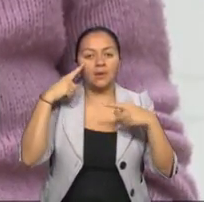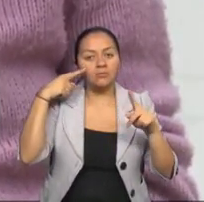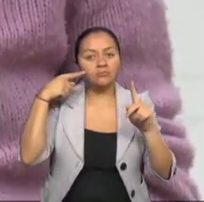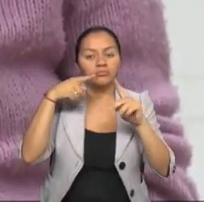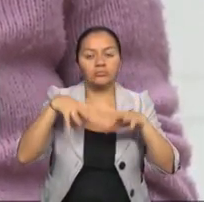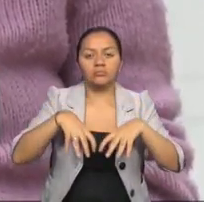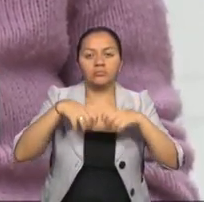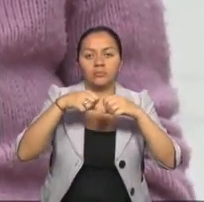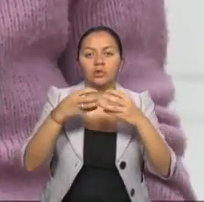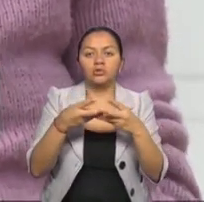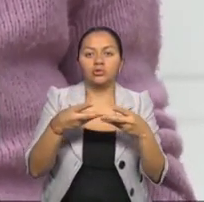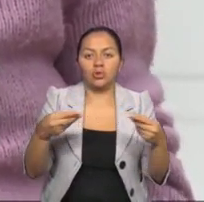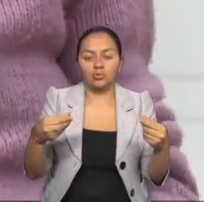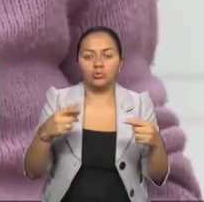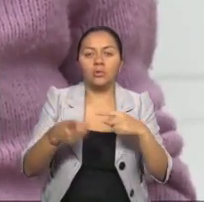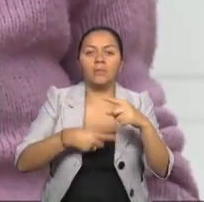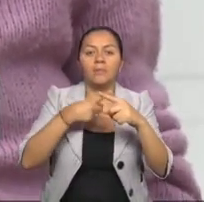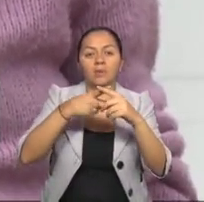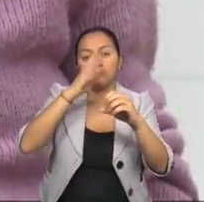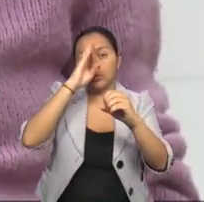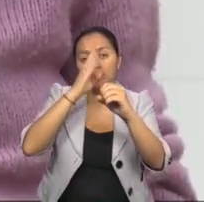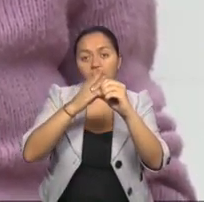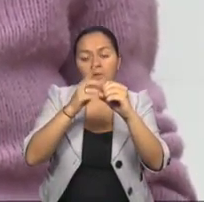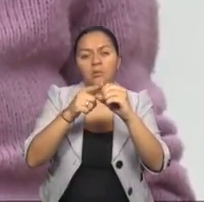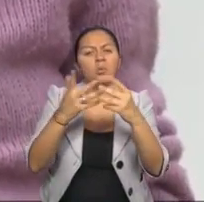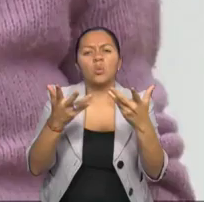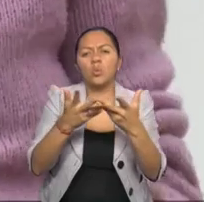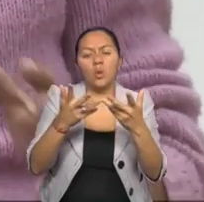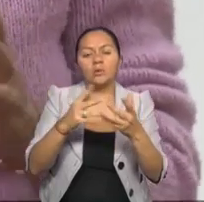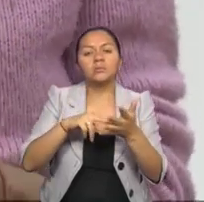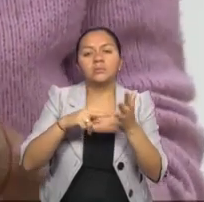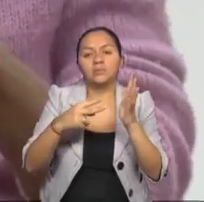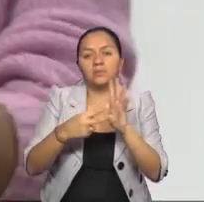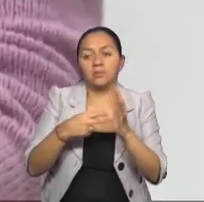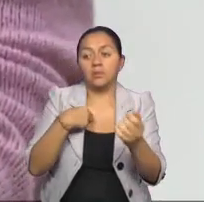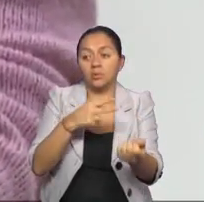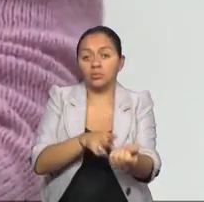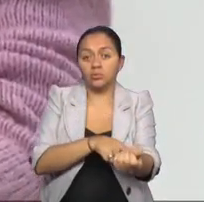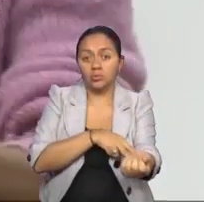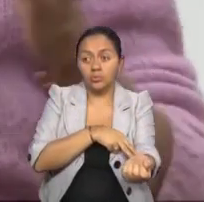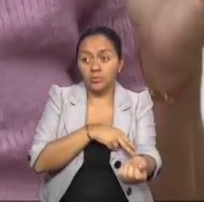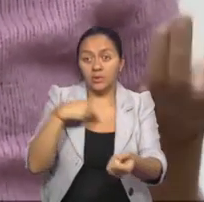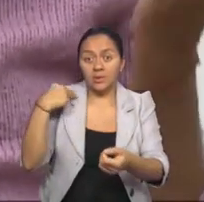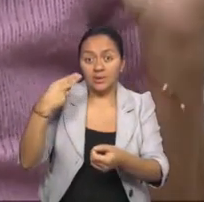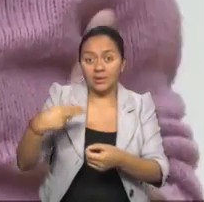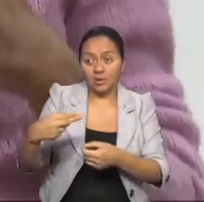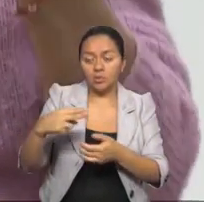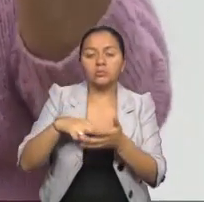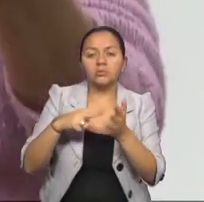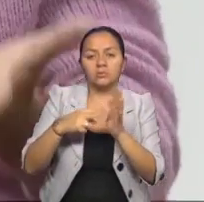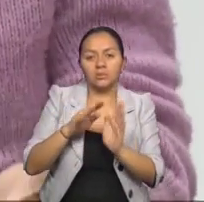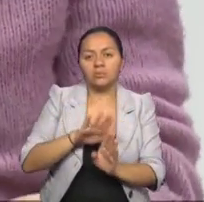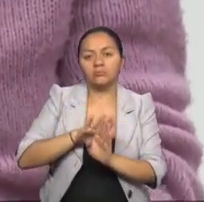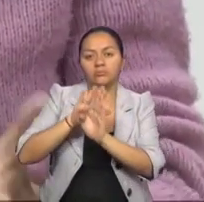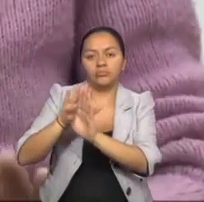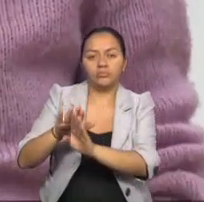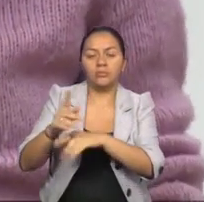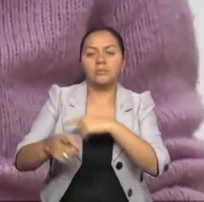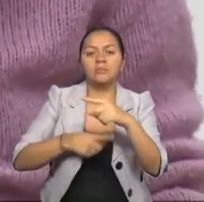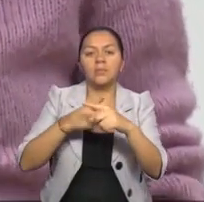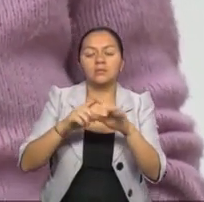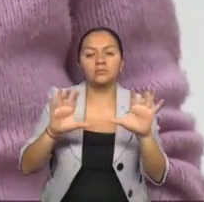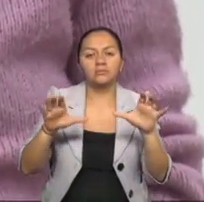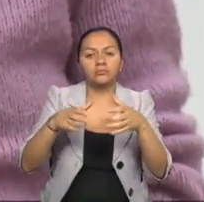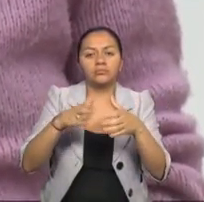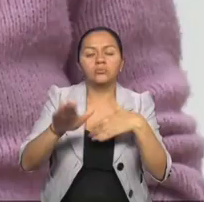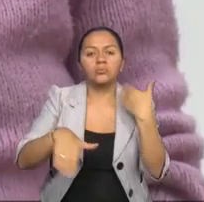y los retos que tienen y uno de los retos son las creencias pero más que atacar las creencias entramos junto con ellos